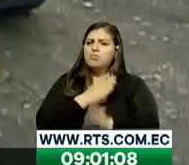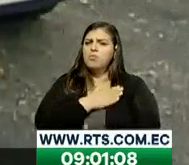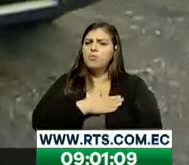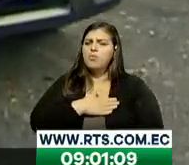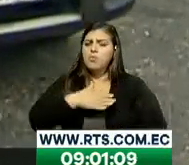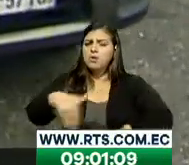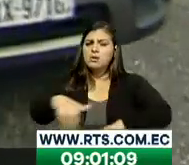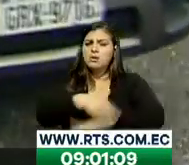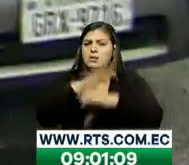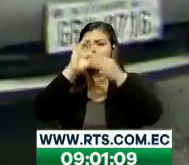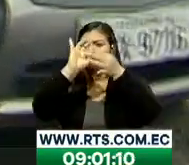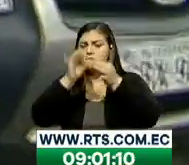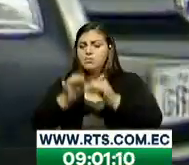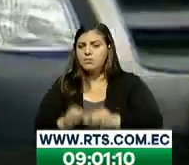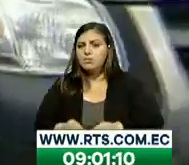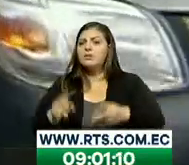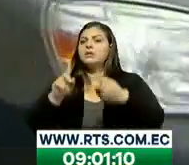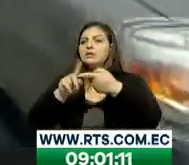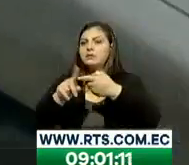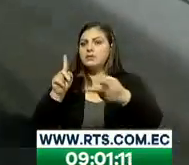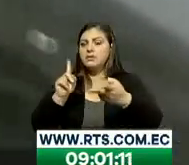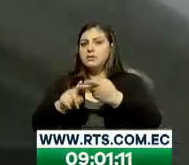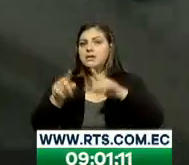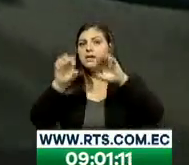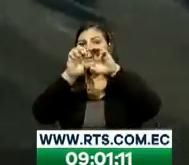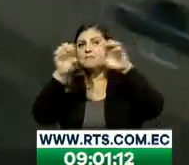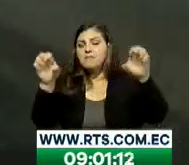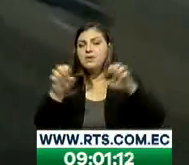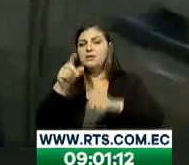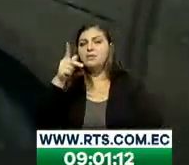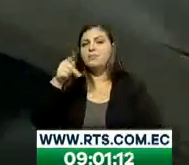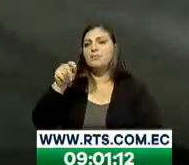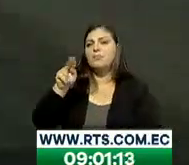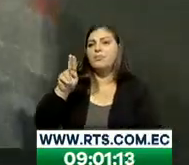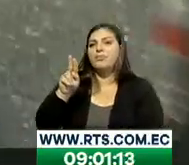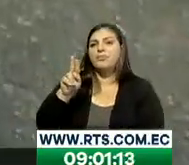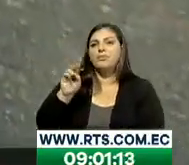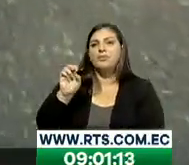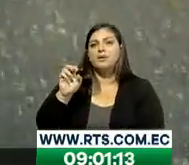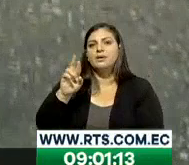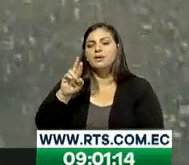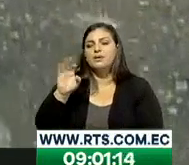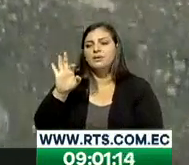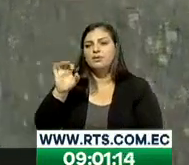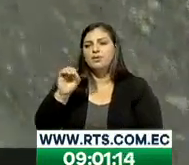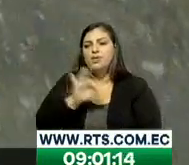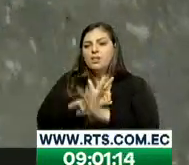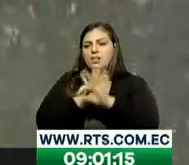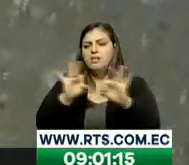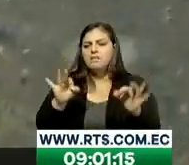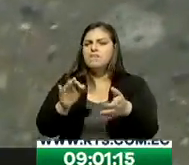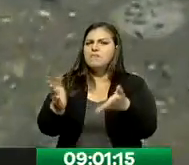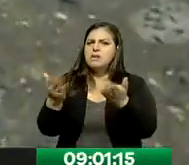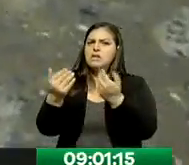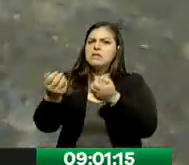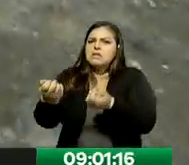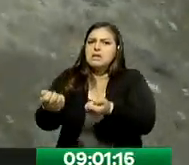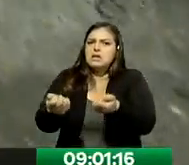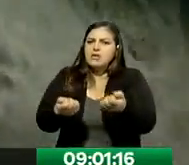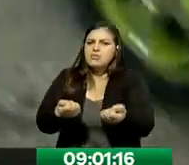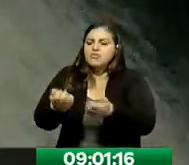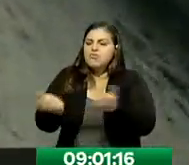Puerto Limpio que nos ayude con la recolección de basura, que no nos olvide porque aquí estamos necesitando, estamos llenos de basura, inundados de